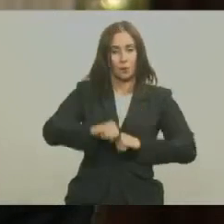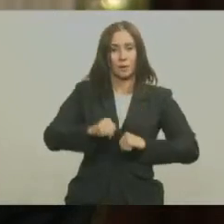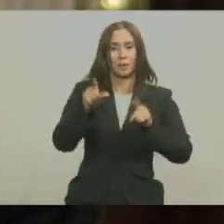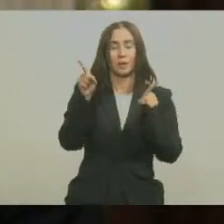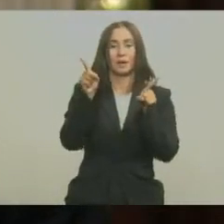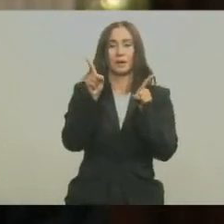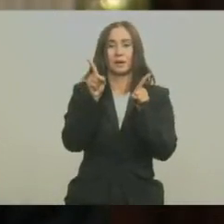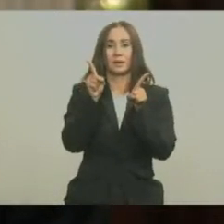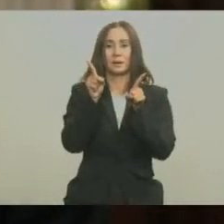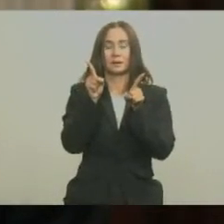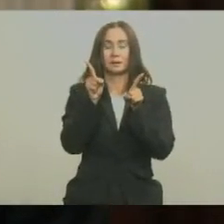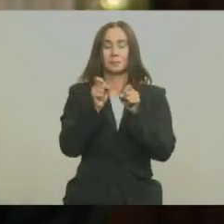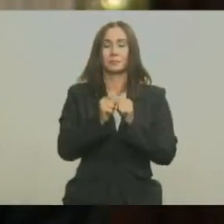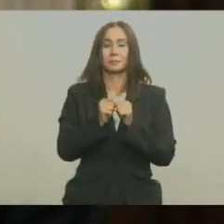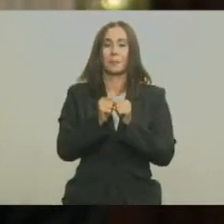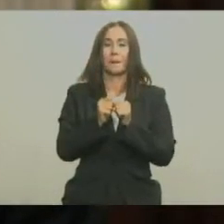también